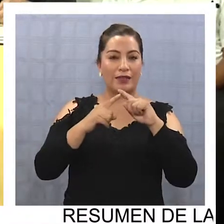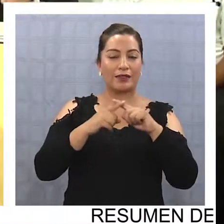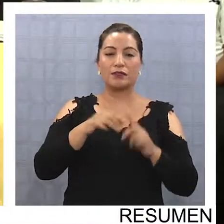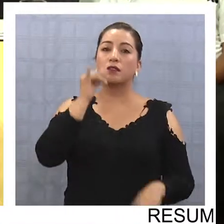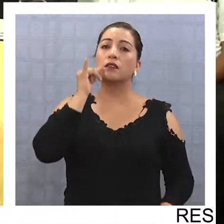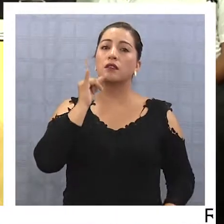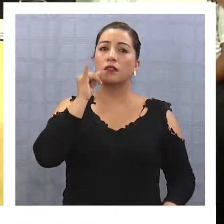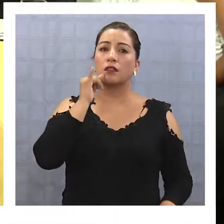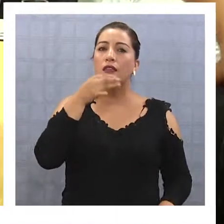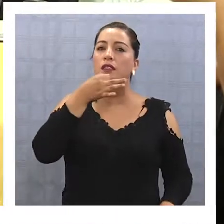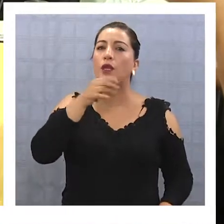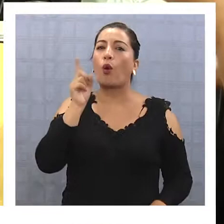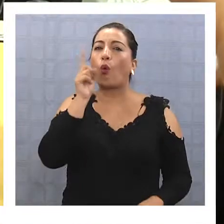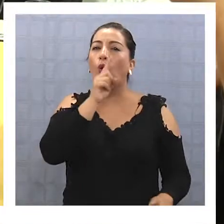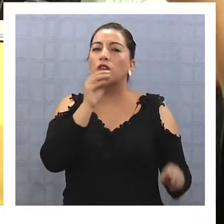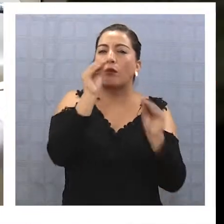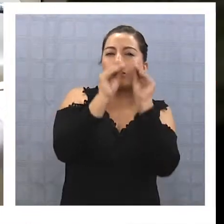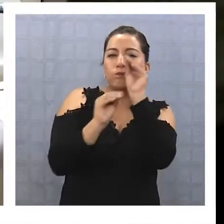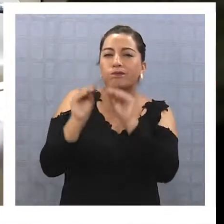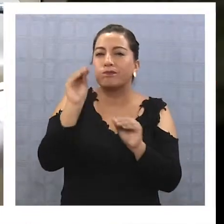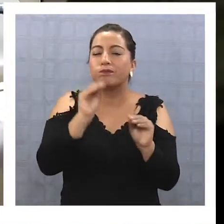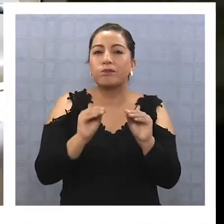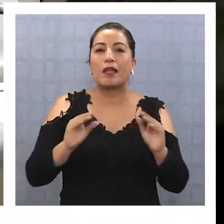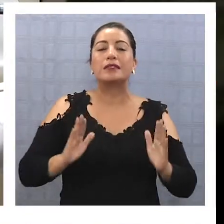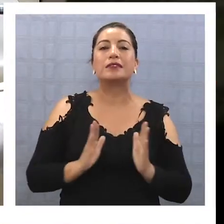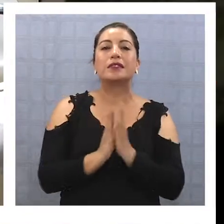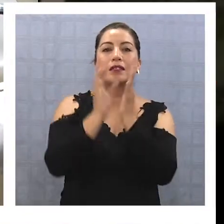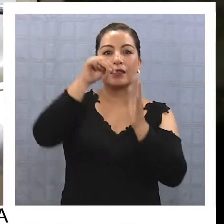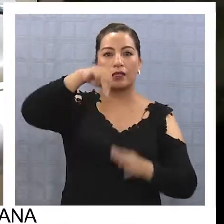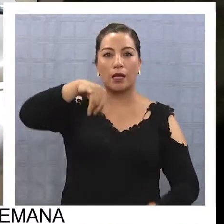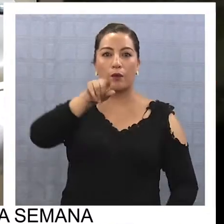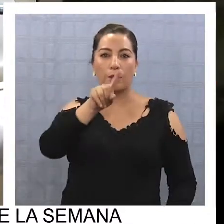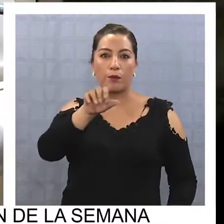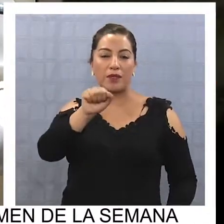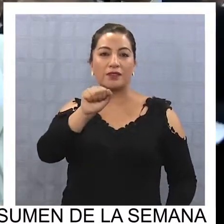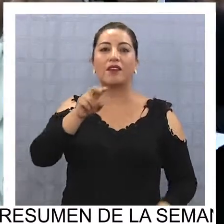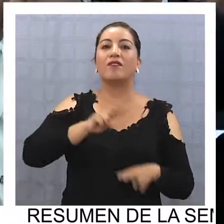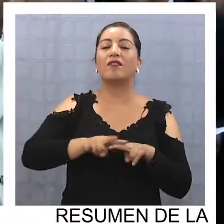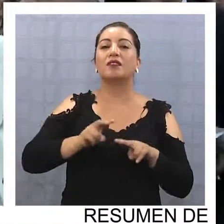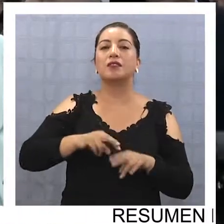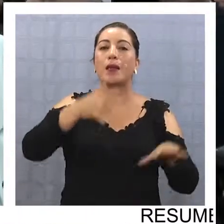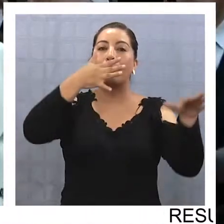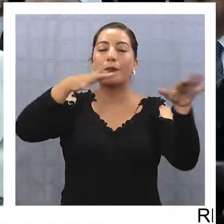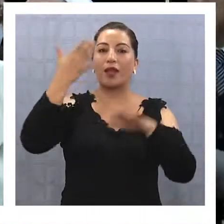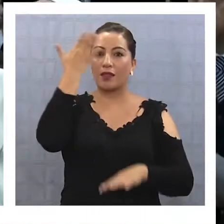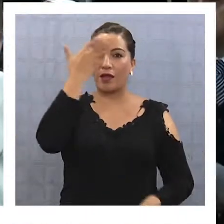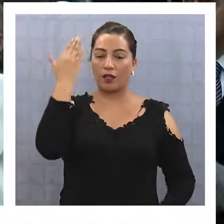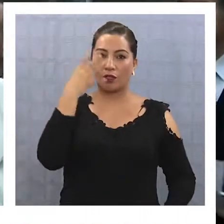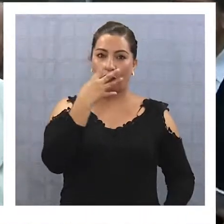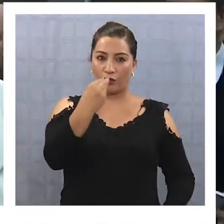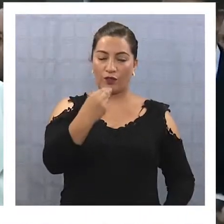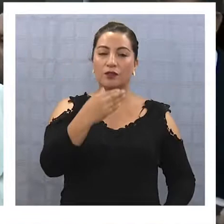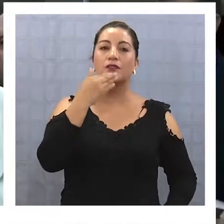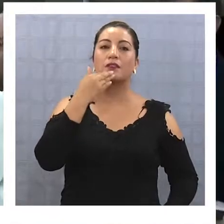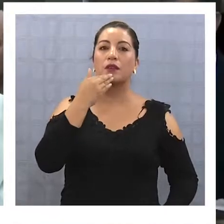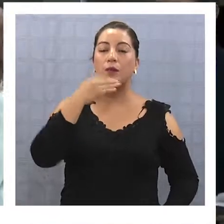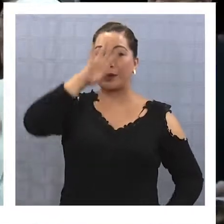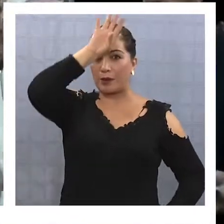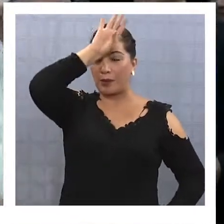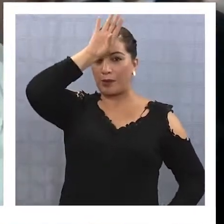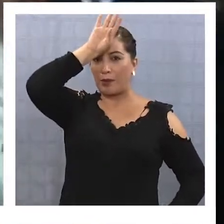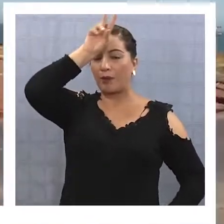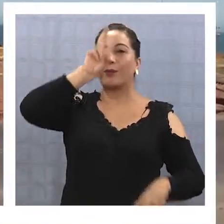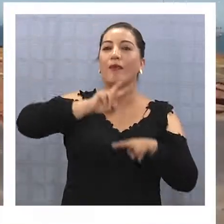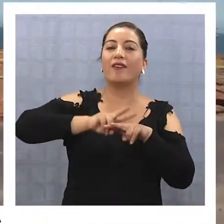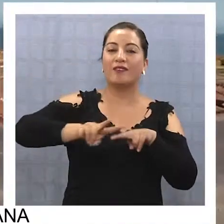afinan los últimos detalles para la Santa Misa que se celebrará en Campos Lobito, así como el recorrido que el Santo Padre